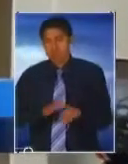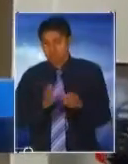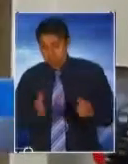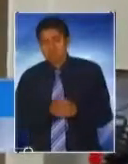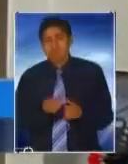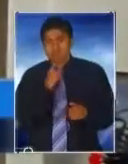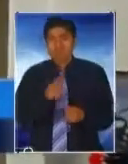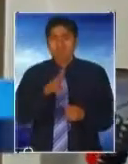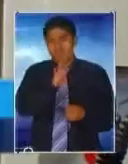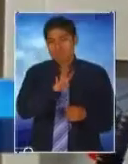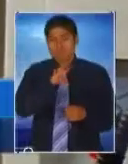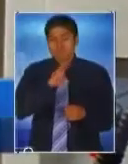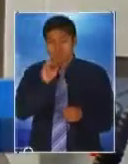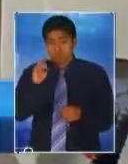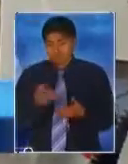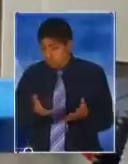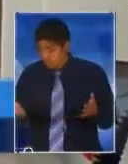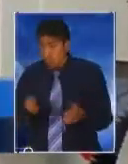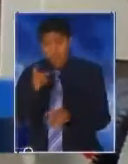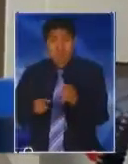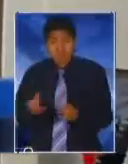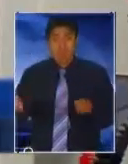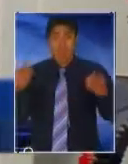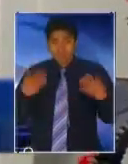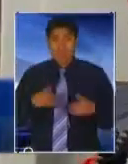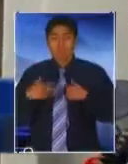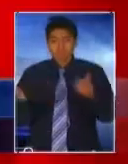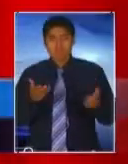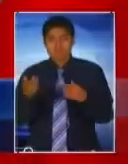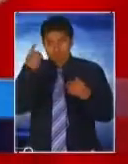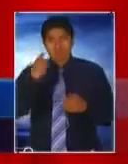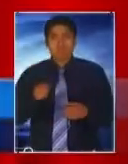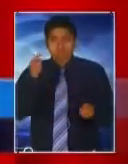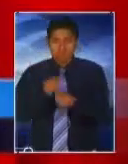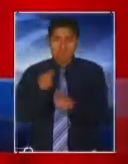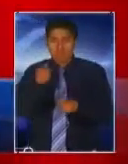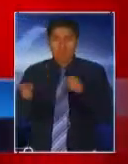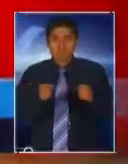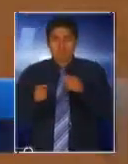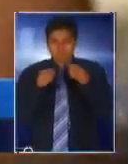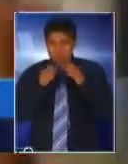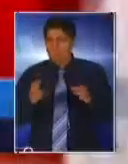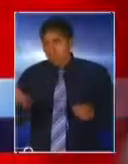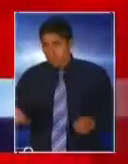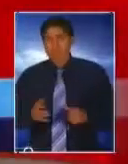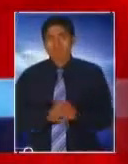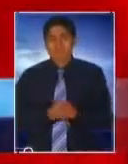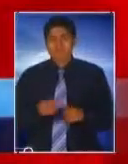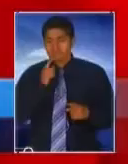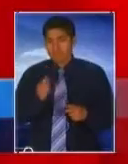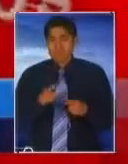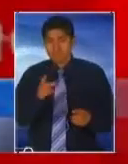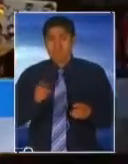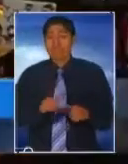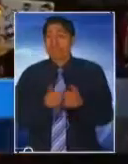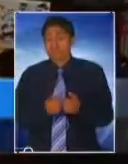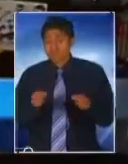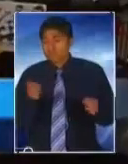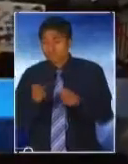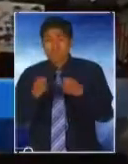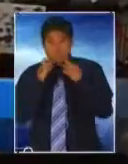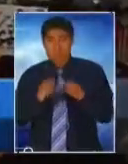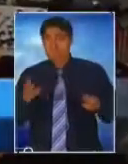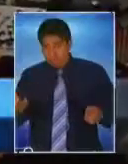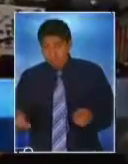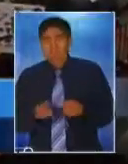de 400 casos o 400 personas ya atendidas por delitos contra la administración pública en delitos con tramitación